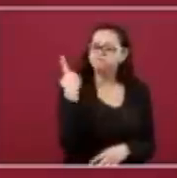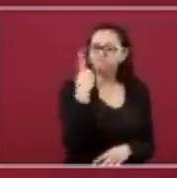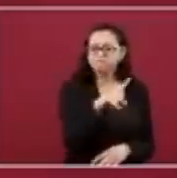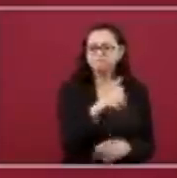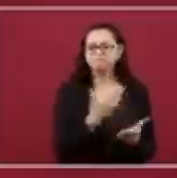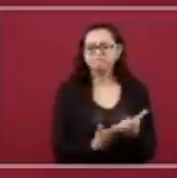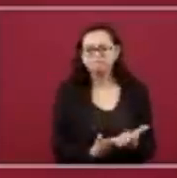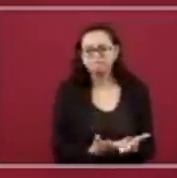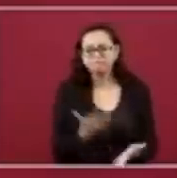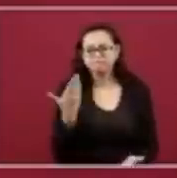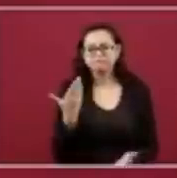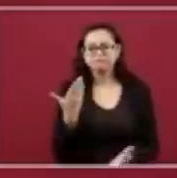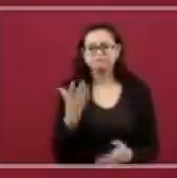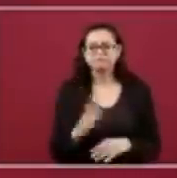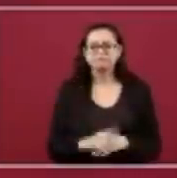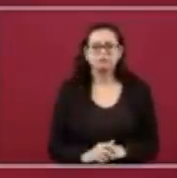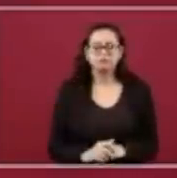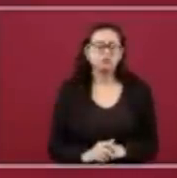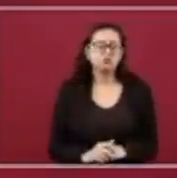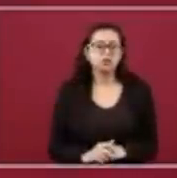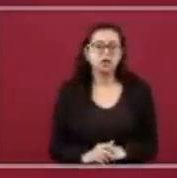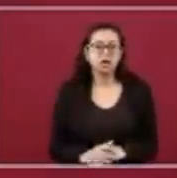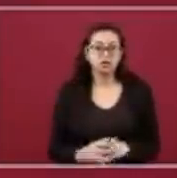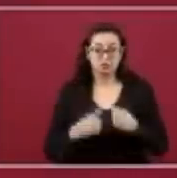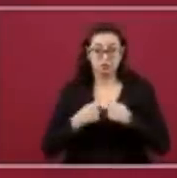para no ser nosotros